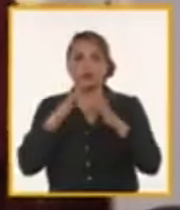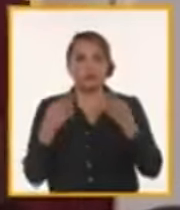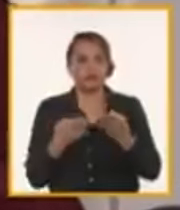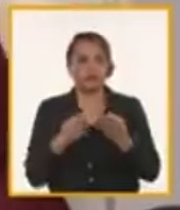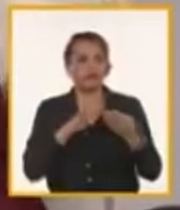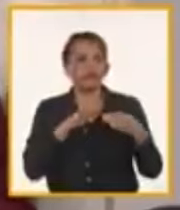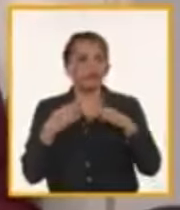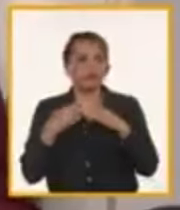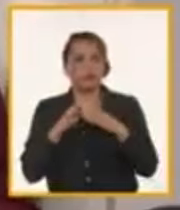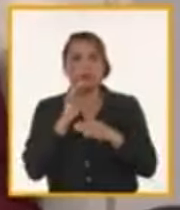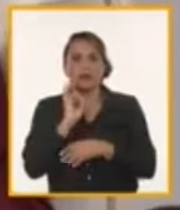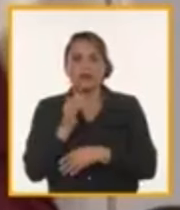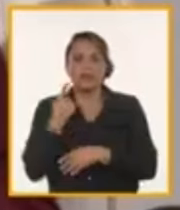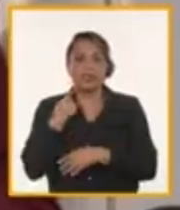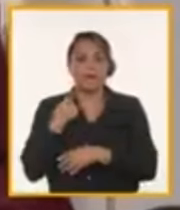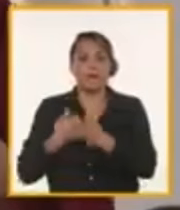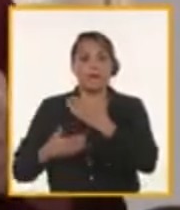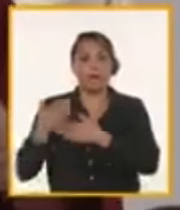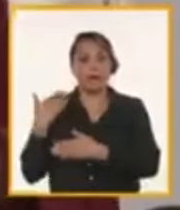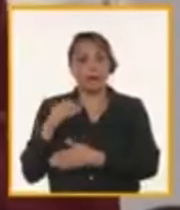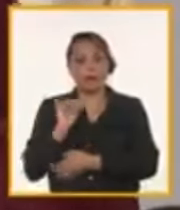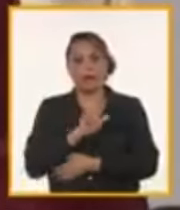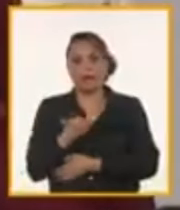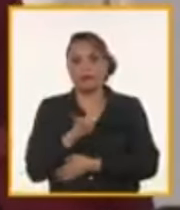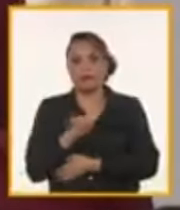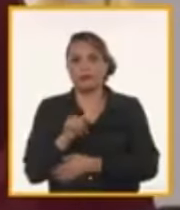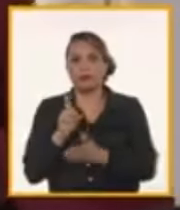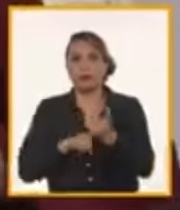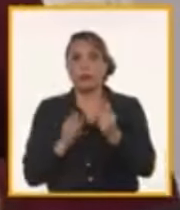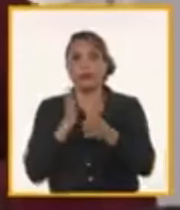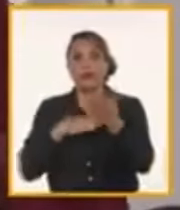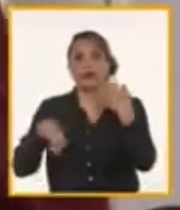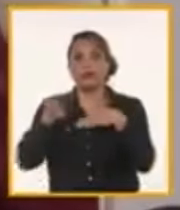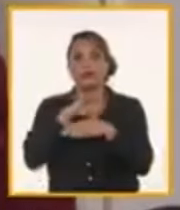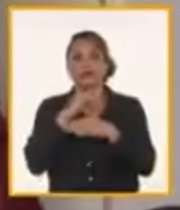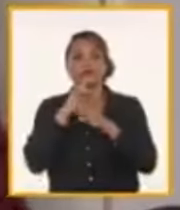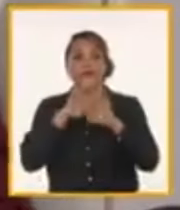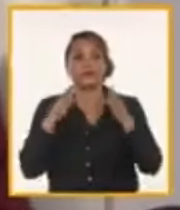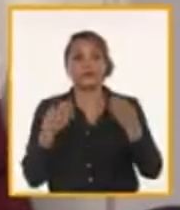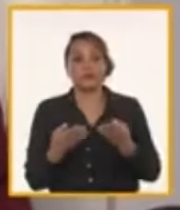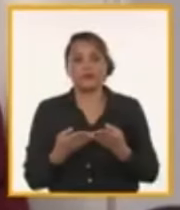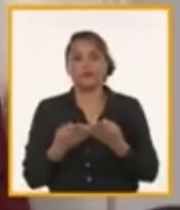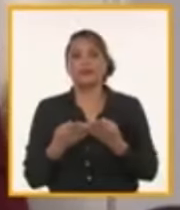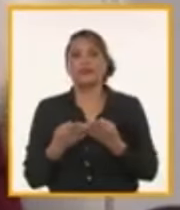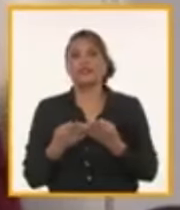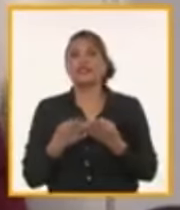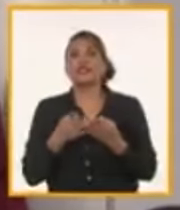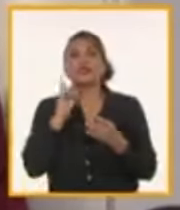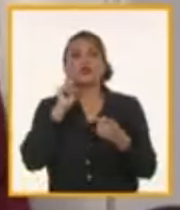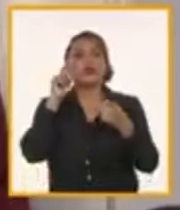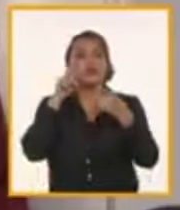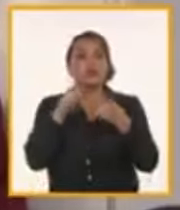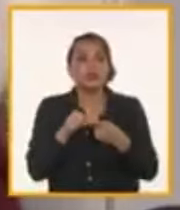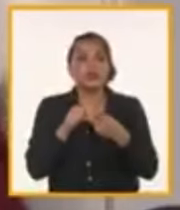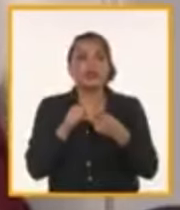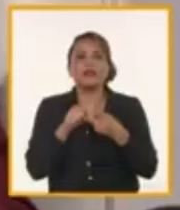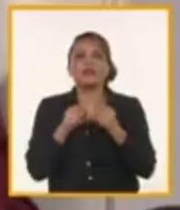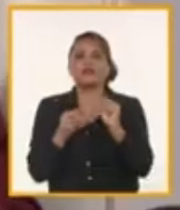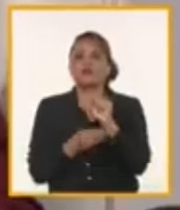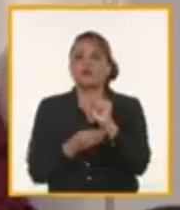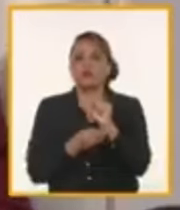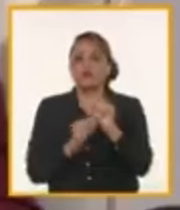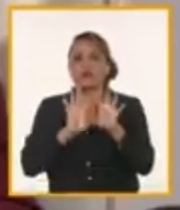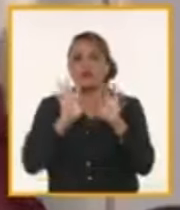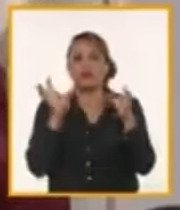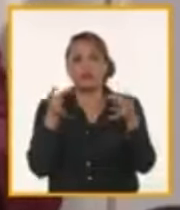hac algún tiempo de manera conjunta en fun en función de buscar una misma intencionalidad en la formación de nuestros egresados Yo